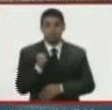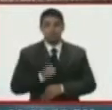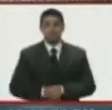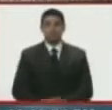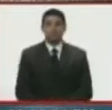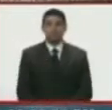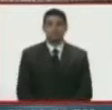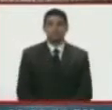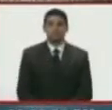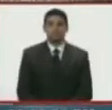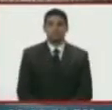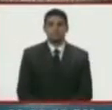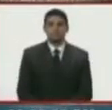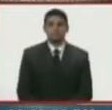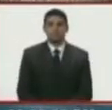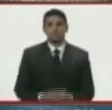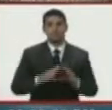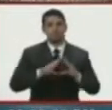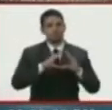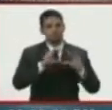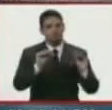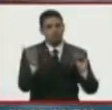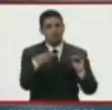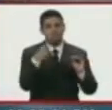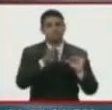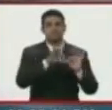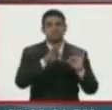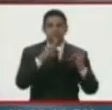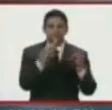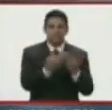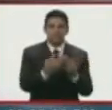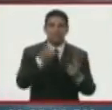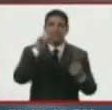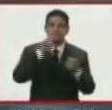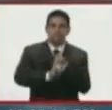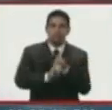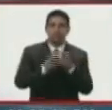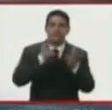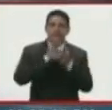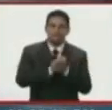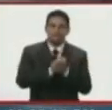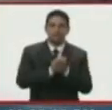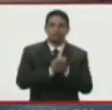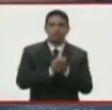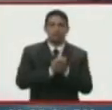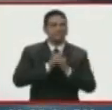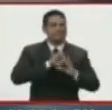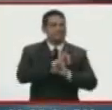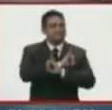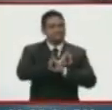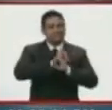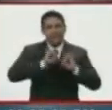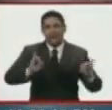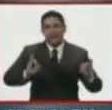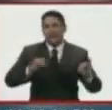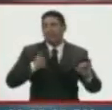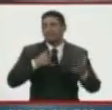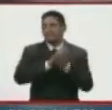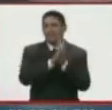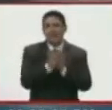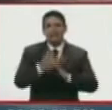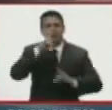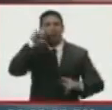Bolivariana. A todos sus amigos, a su esposa, a sus hijos, a todos. Ya basta de tanto odio y tanto